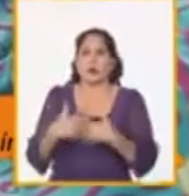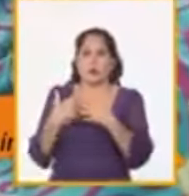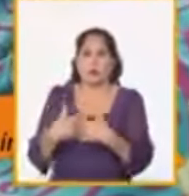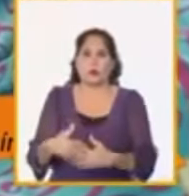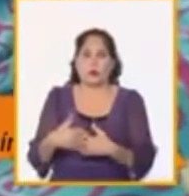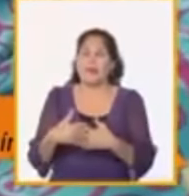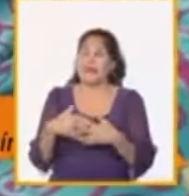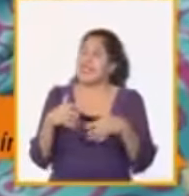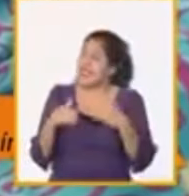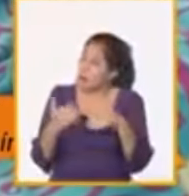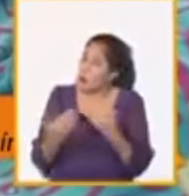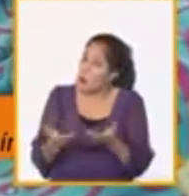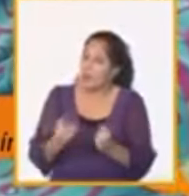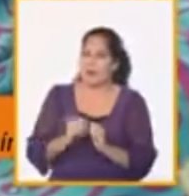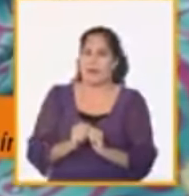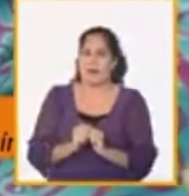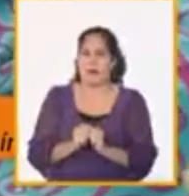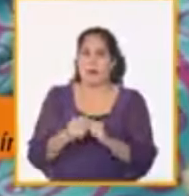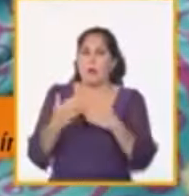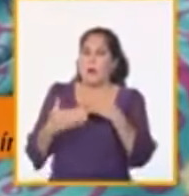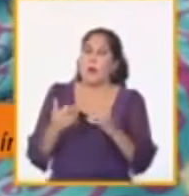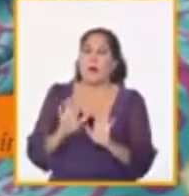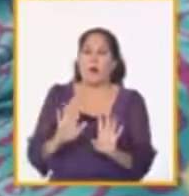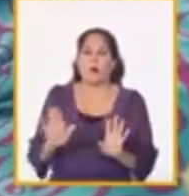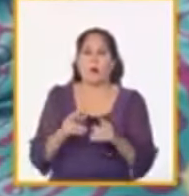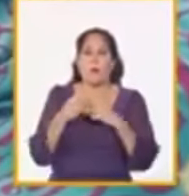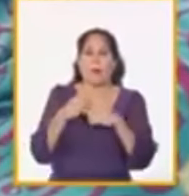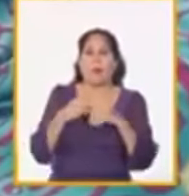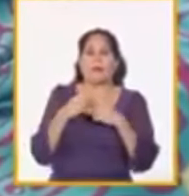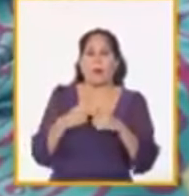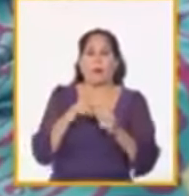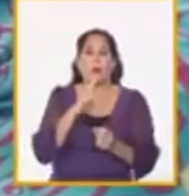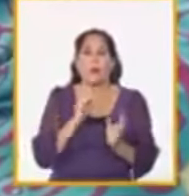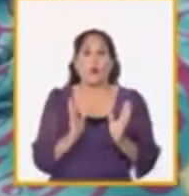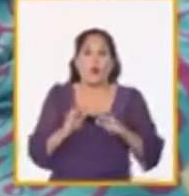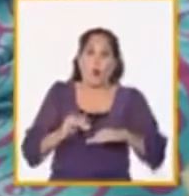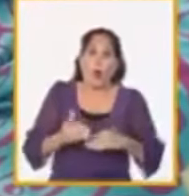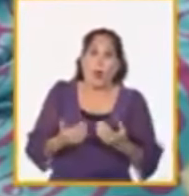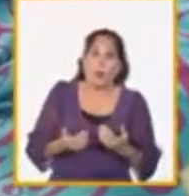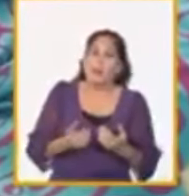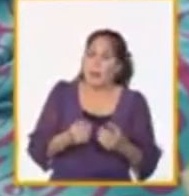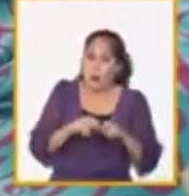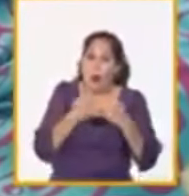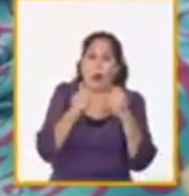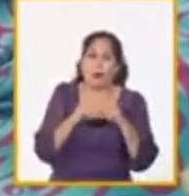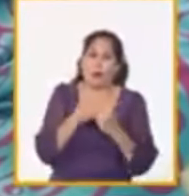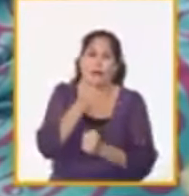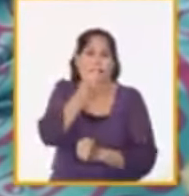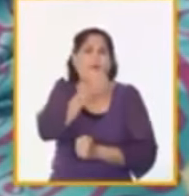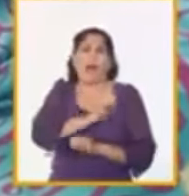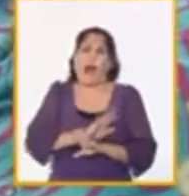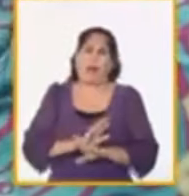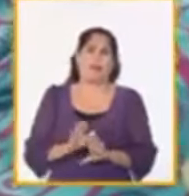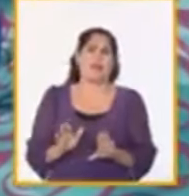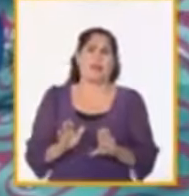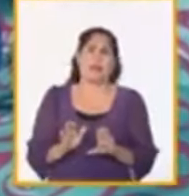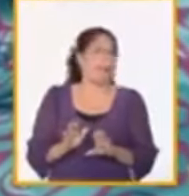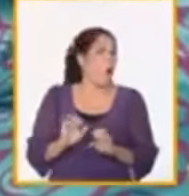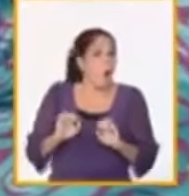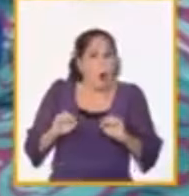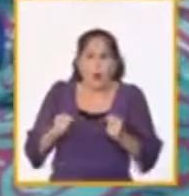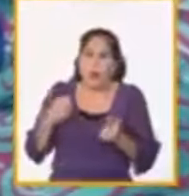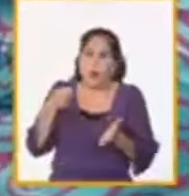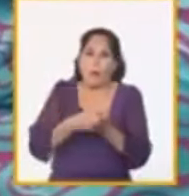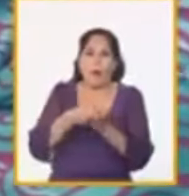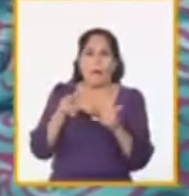tema es exactamente, cuando usted deja de dar el mantenimiento, mira, por ejemplo, por una parte, cuando deja de dar el mantenimiento y lo va a hacer, ya no es mantenimiento, es una inversión.